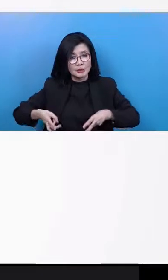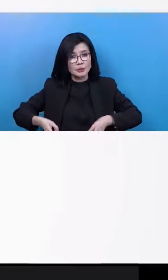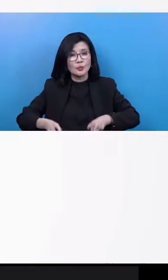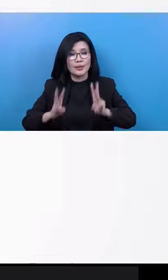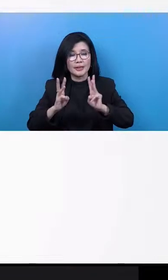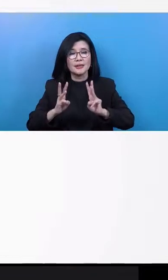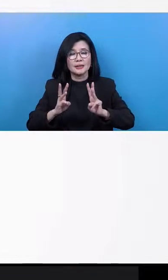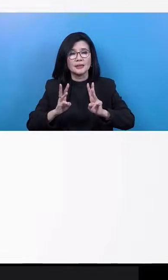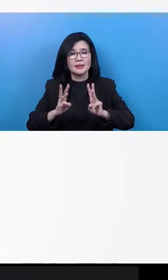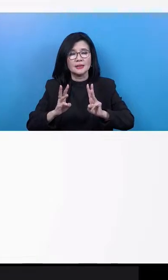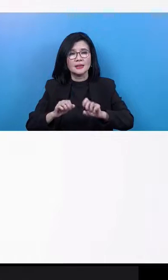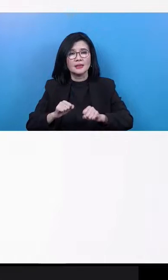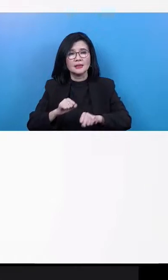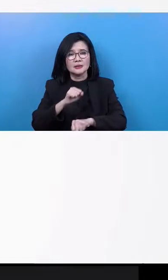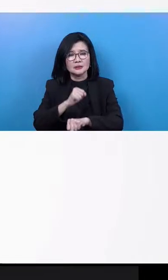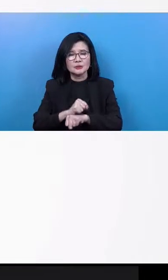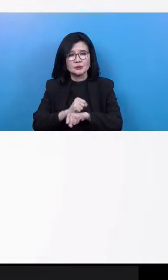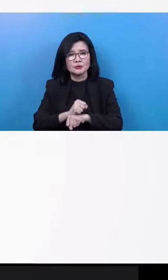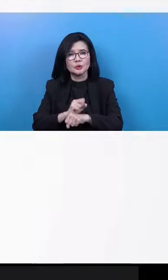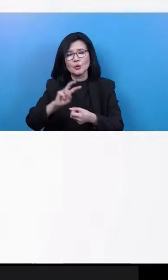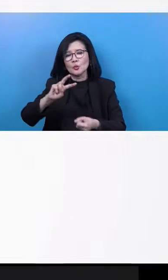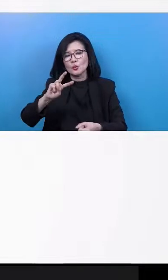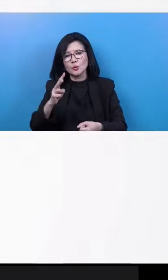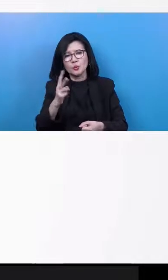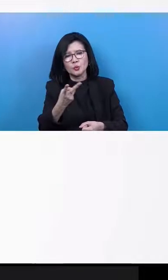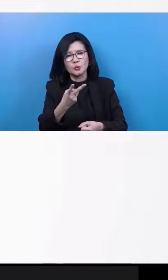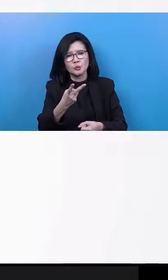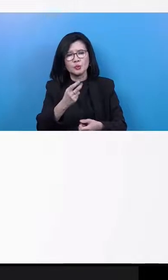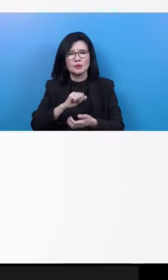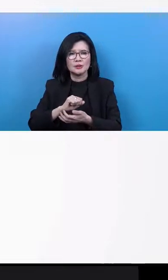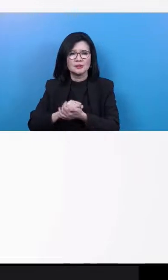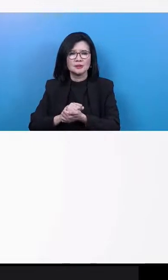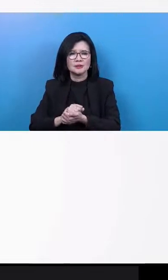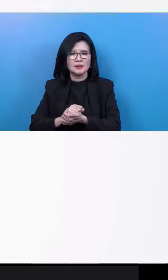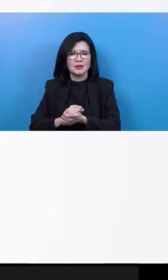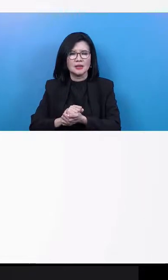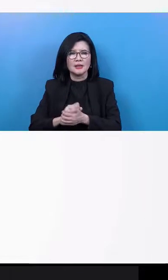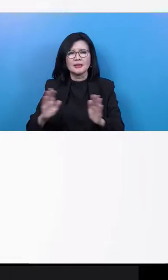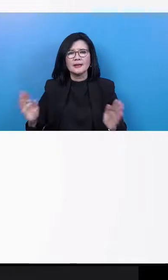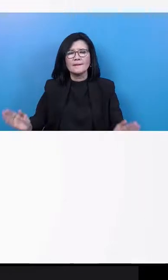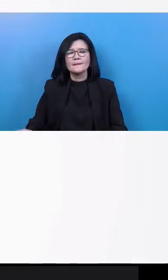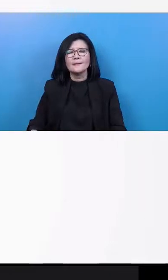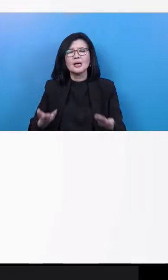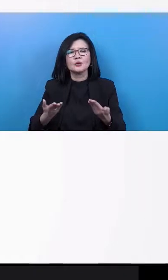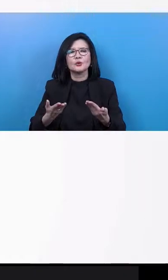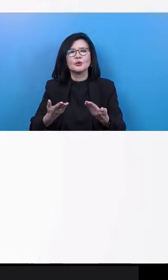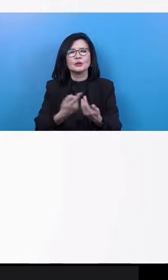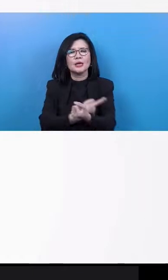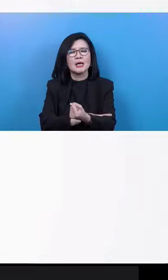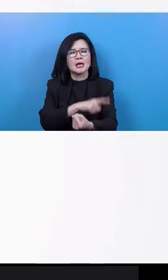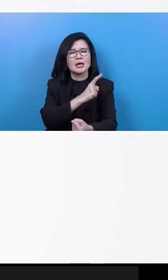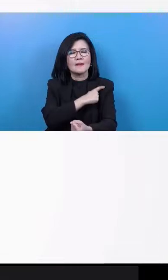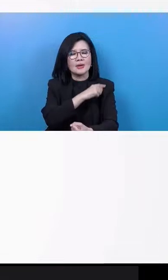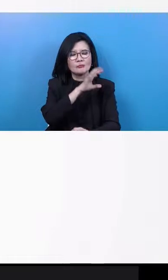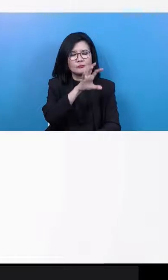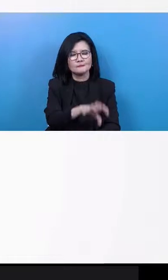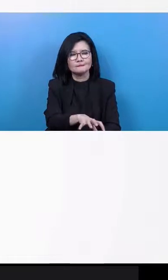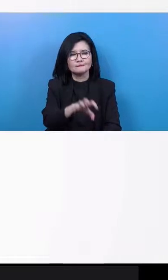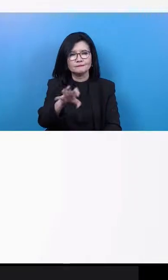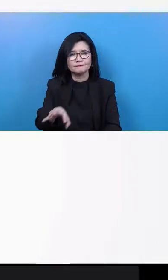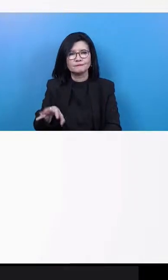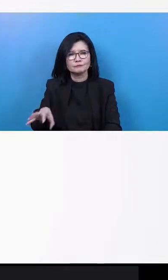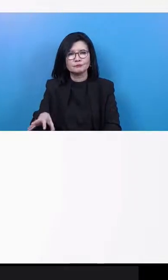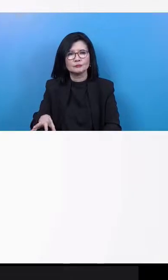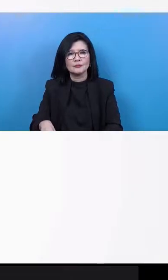que aseguremos que todas nuestras intervenciones, tal cual lo establece nuestra política centroamericana de gestión integral de riesgo, estén